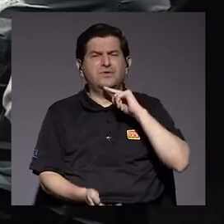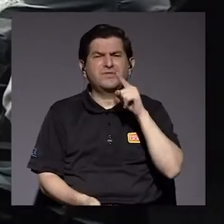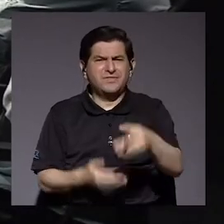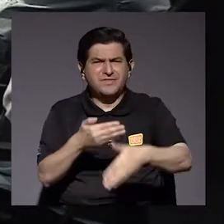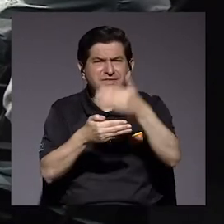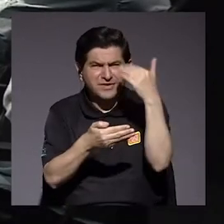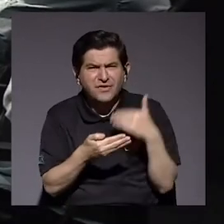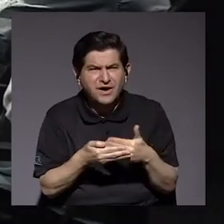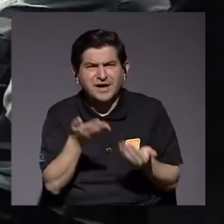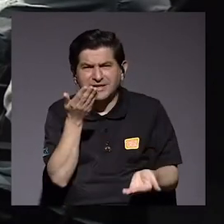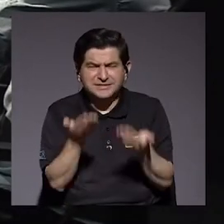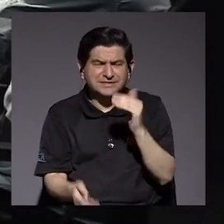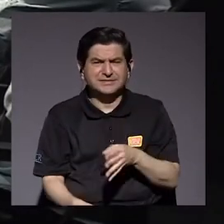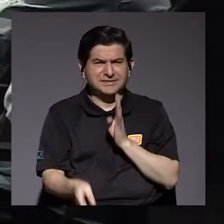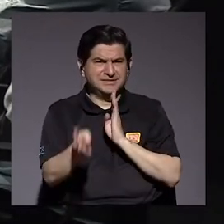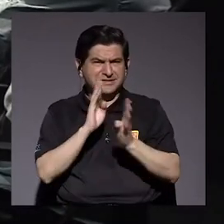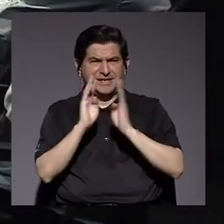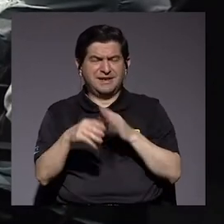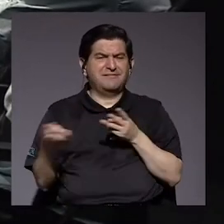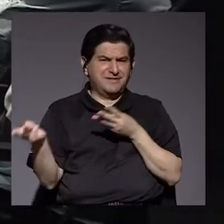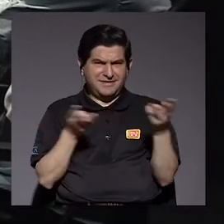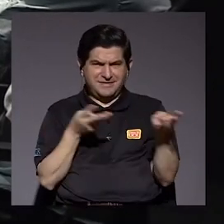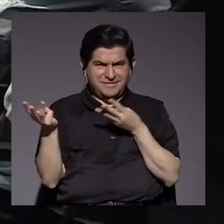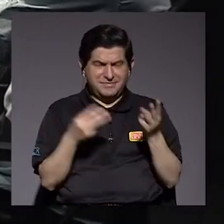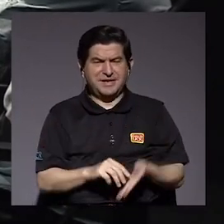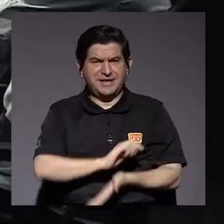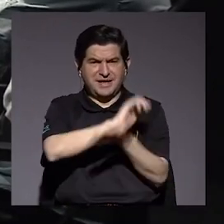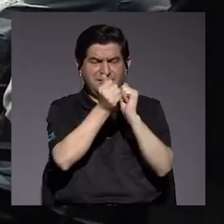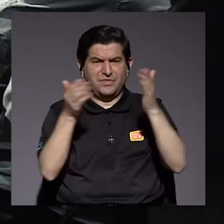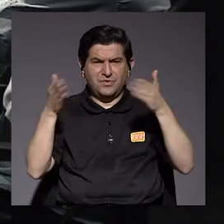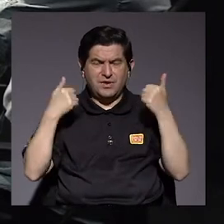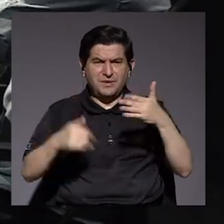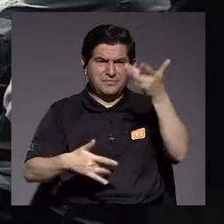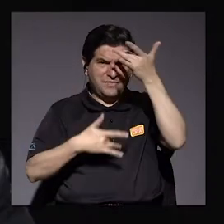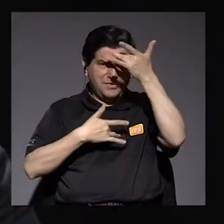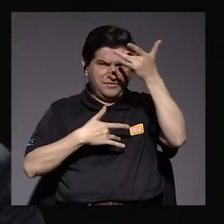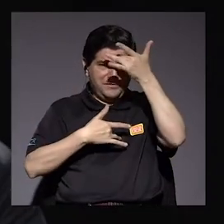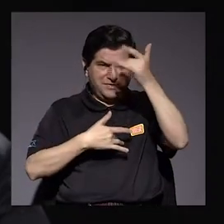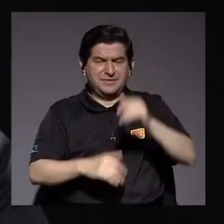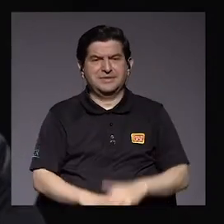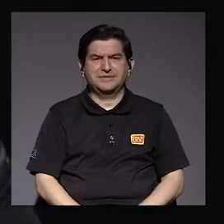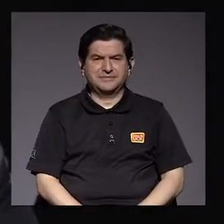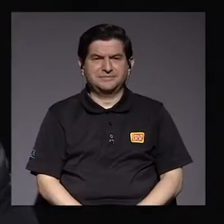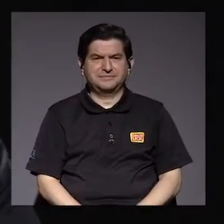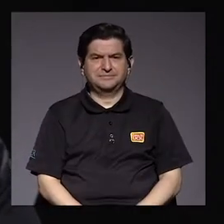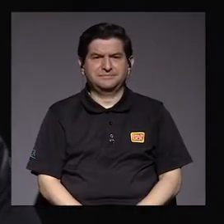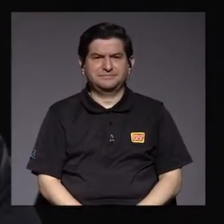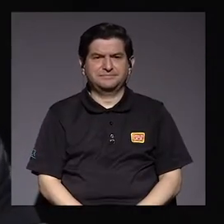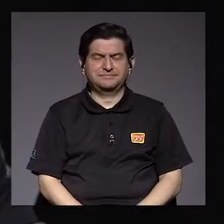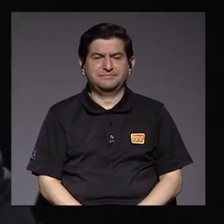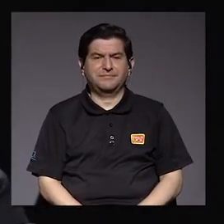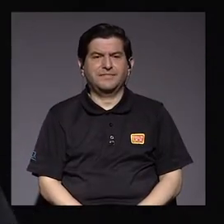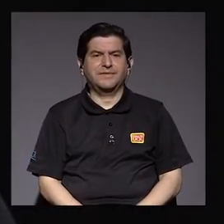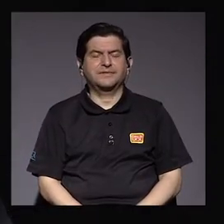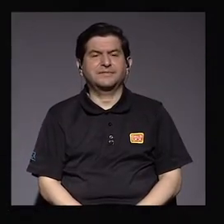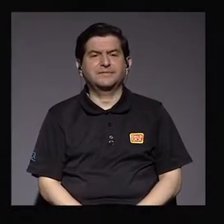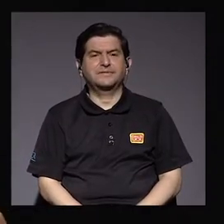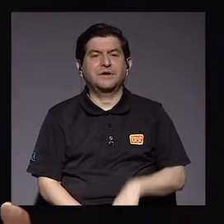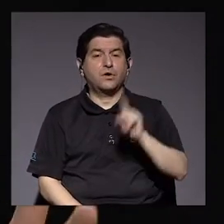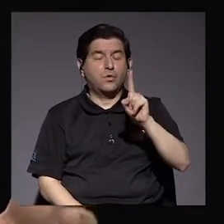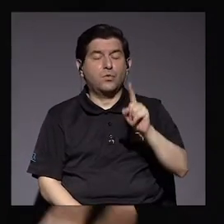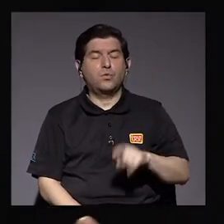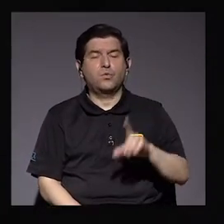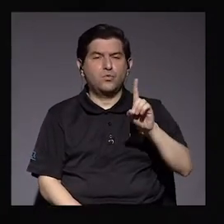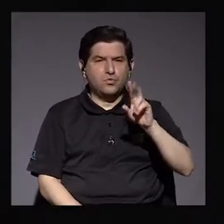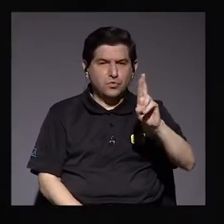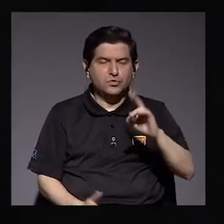ahora cuando hablamos de mercado, cambio climático y plagas. Exactamente. Tenemos a un doctor